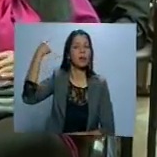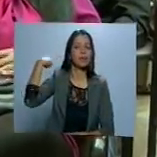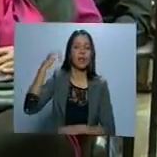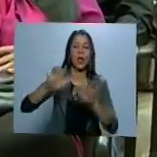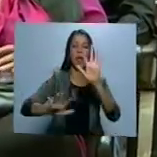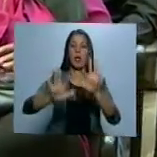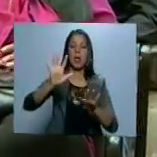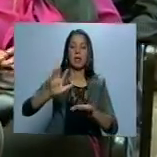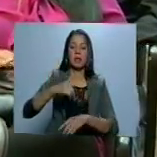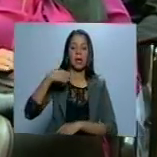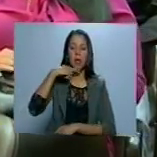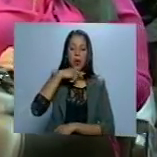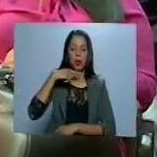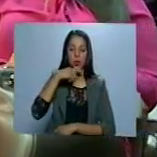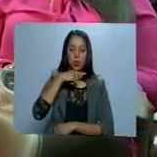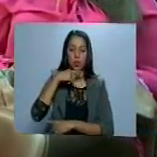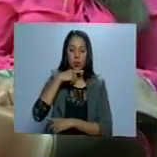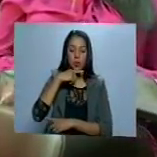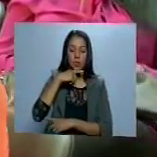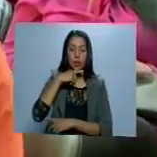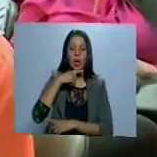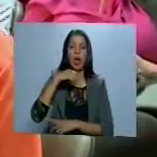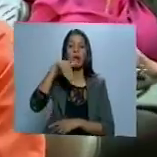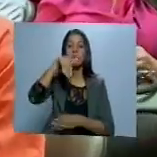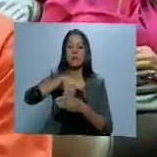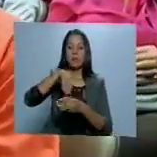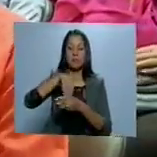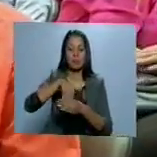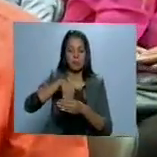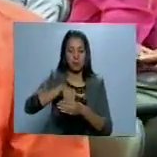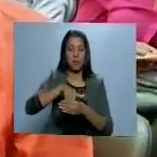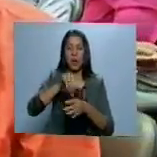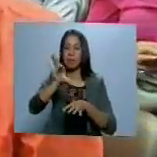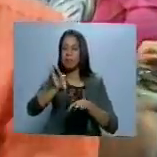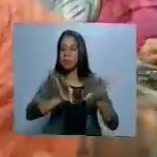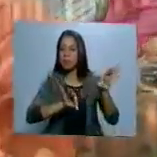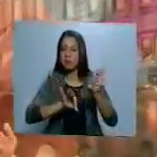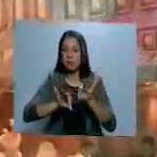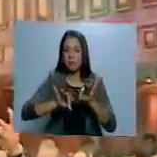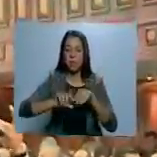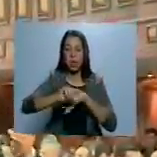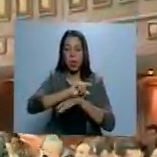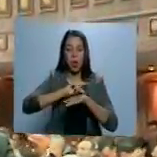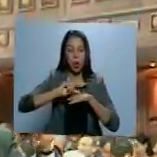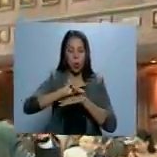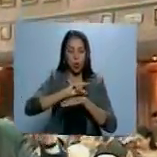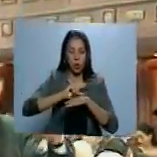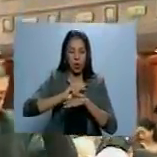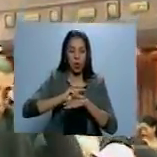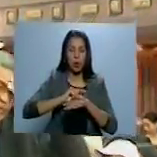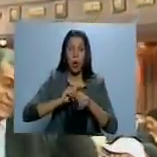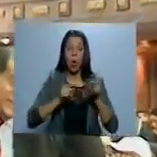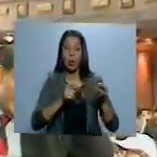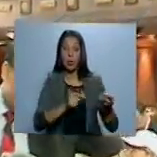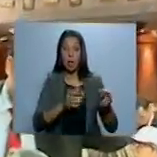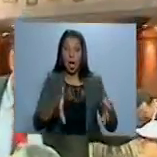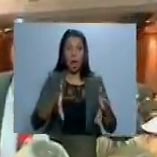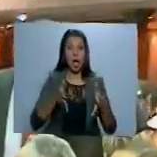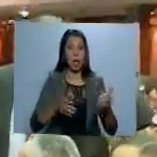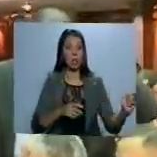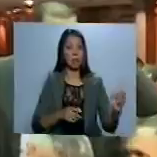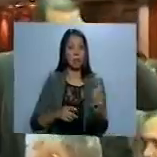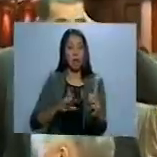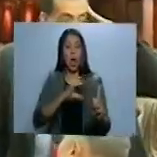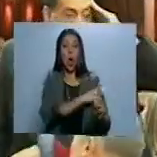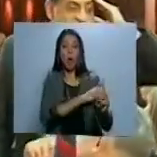15 de octubre se realizaron las elecciones de gobernadores y gobernadoras, donde el candidato opositor Juan Pablo